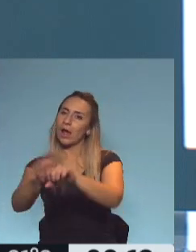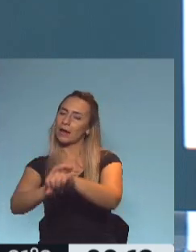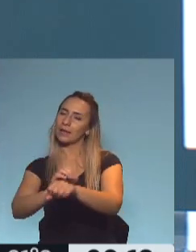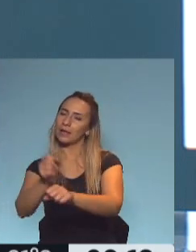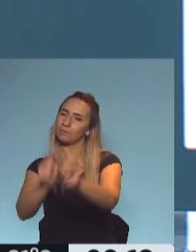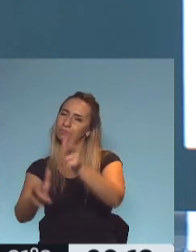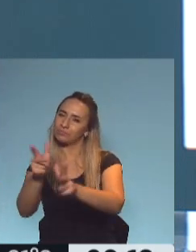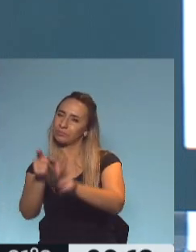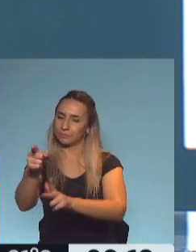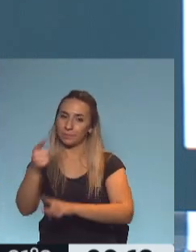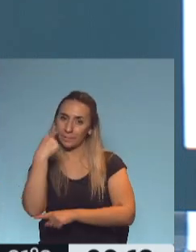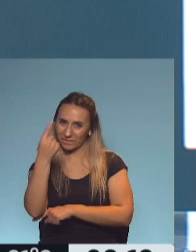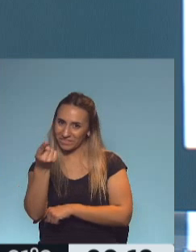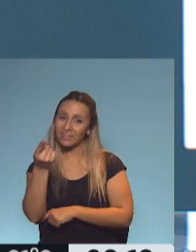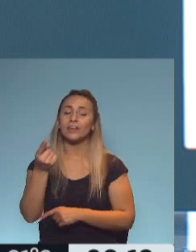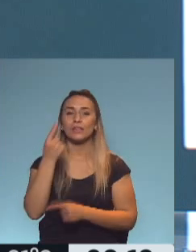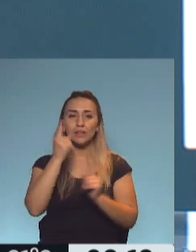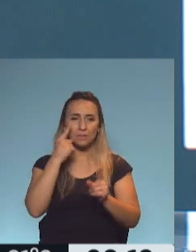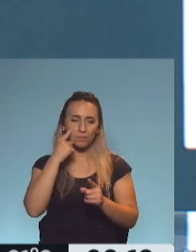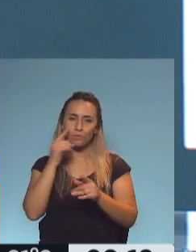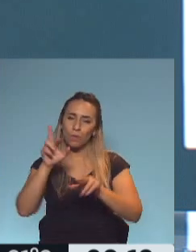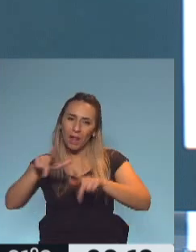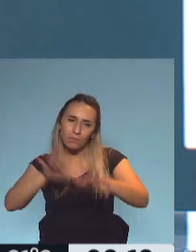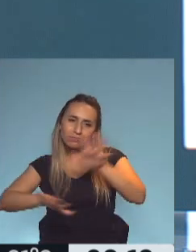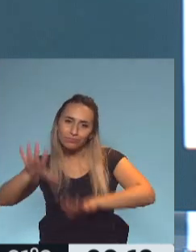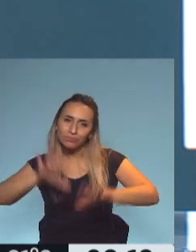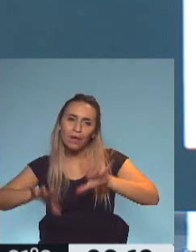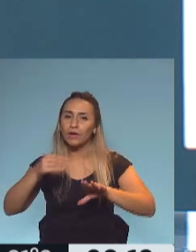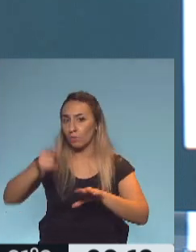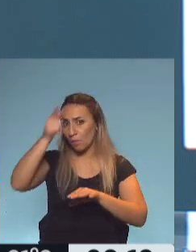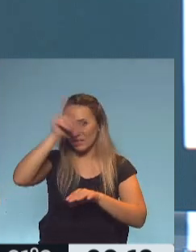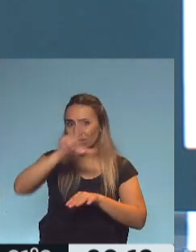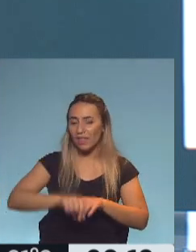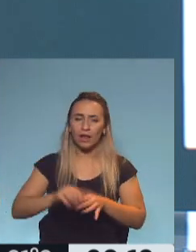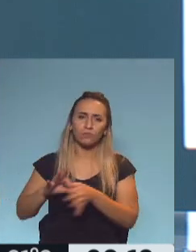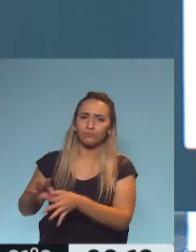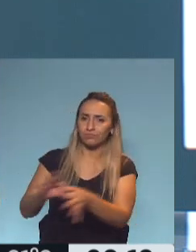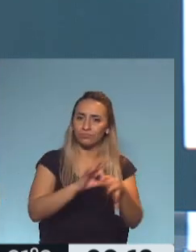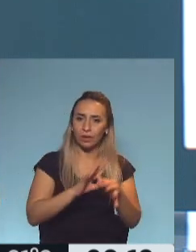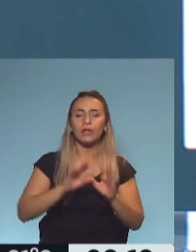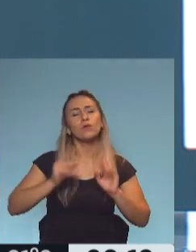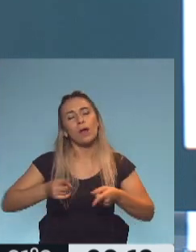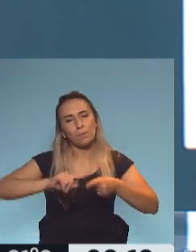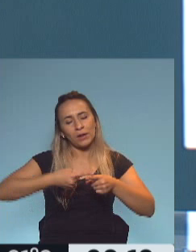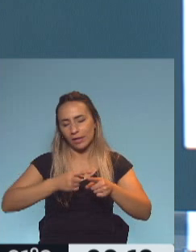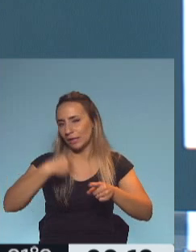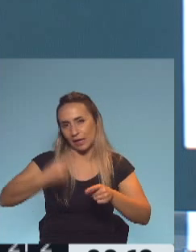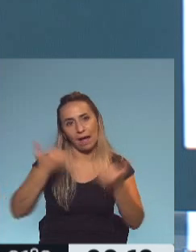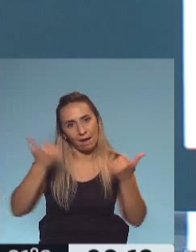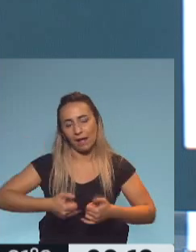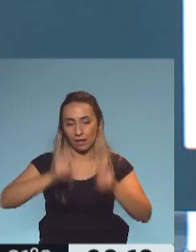de las fuerzas federales entre la Nación y la provincia de Buenos Aires. Parece, igual la política siempre te sorprende, ¿no? Pero hoy parece